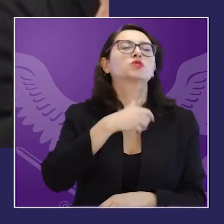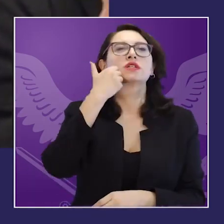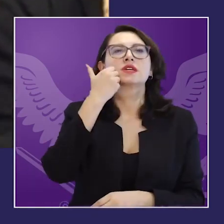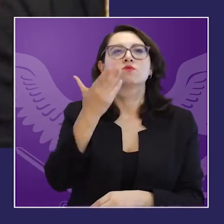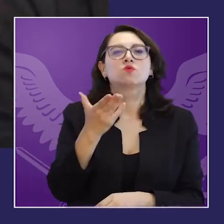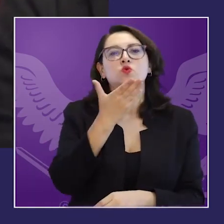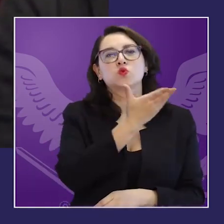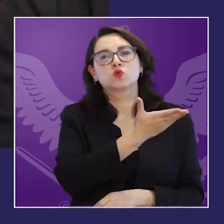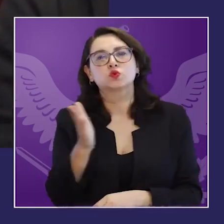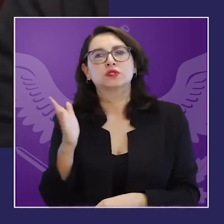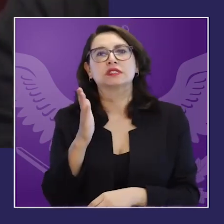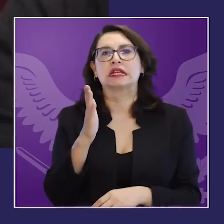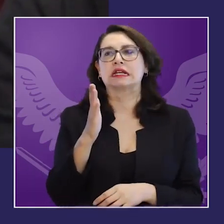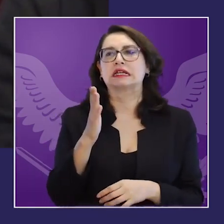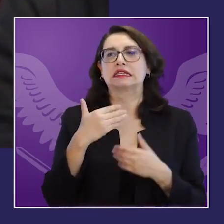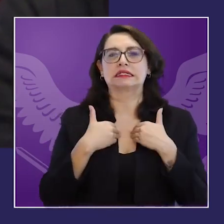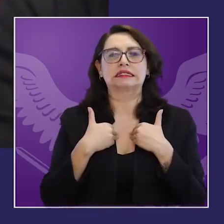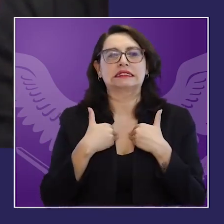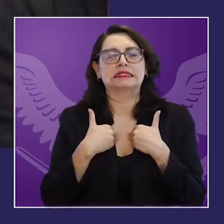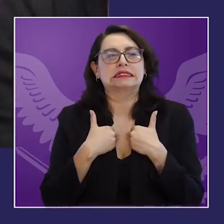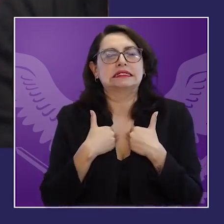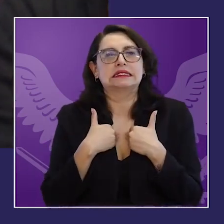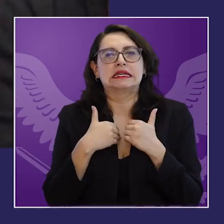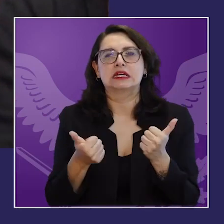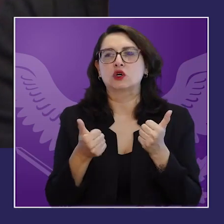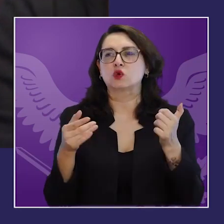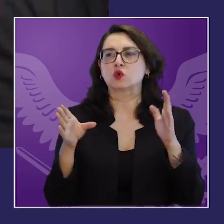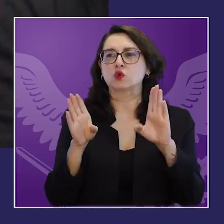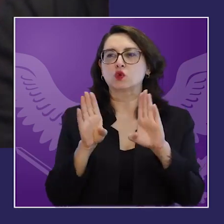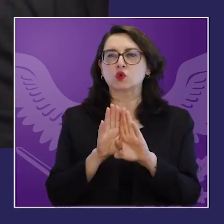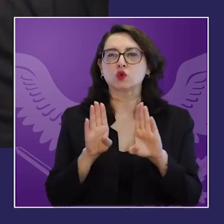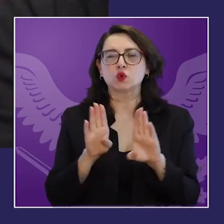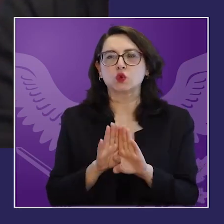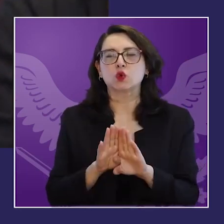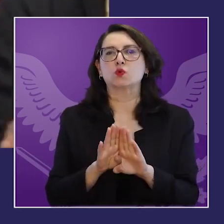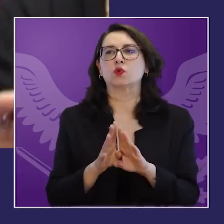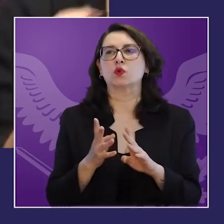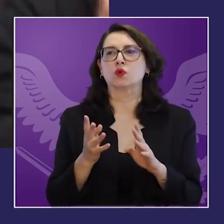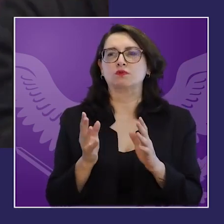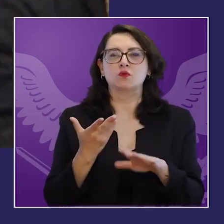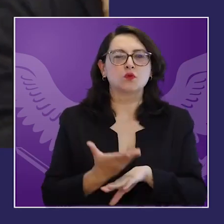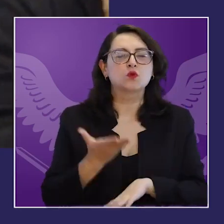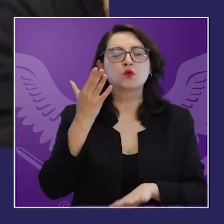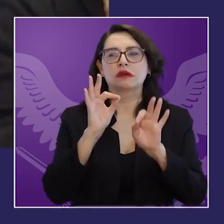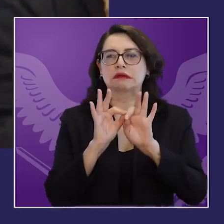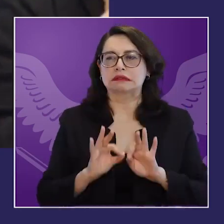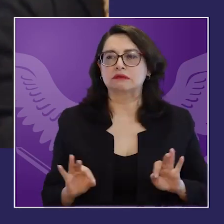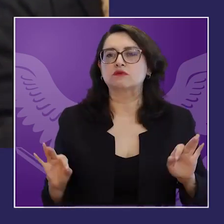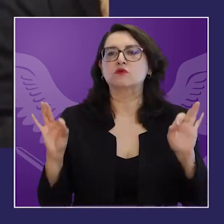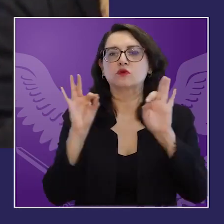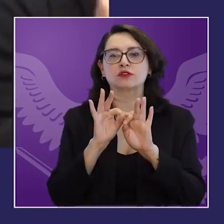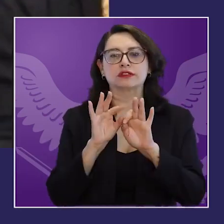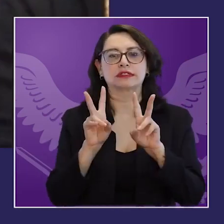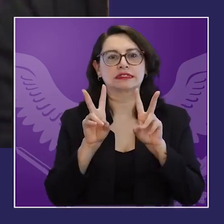tuvieran una experiencia de comprender la importancia de la reparación